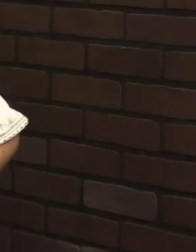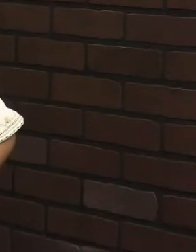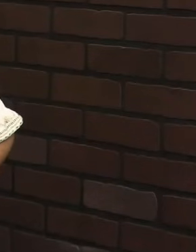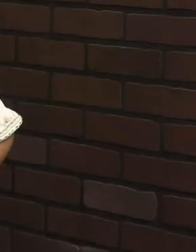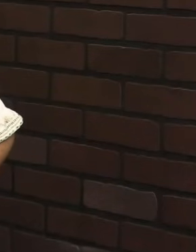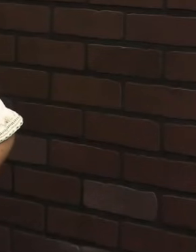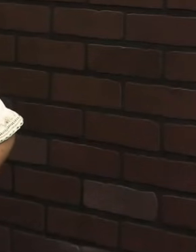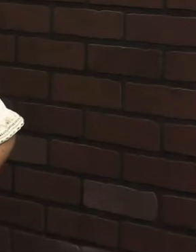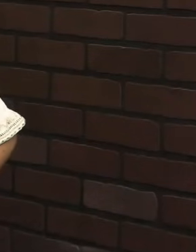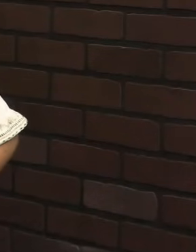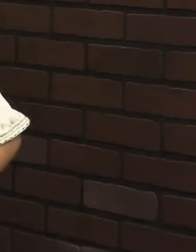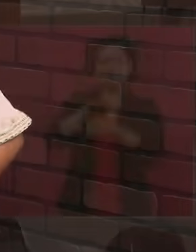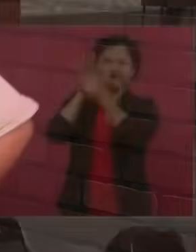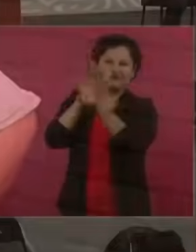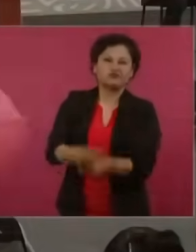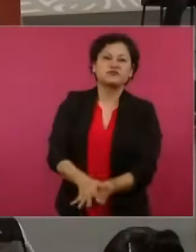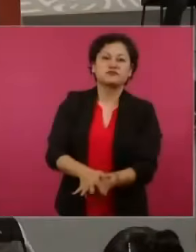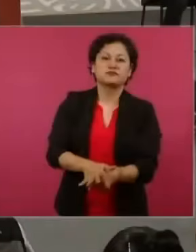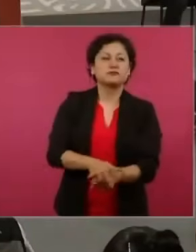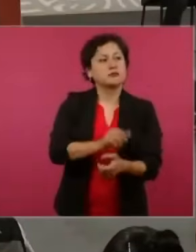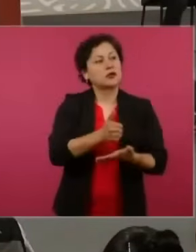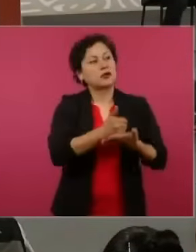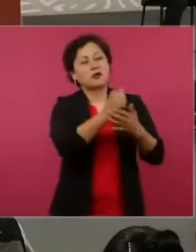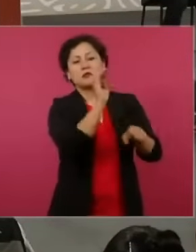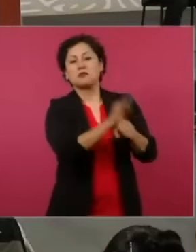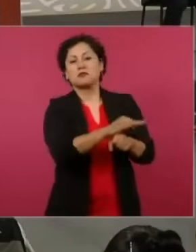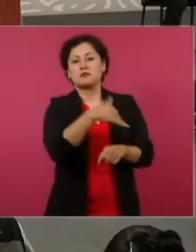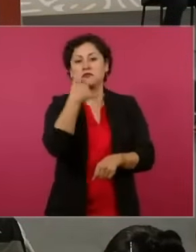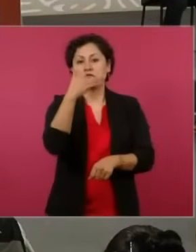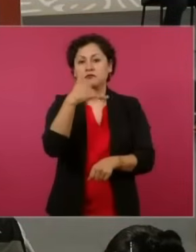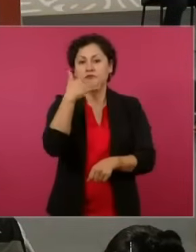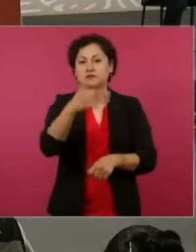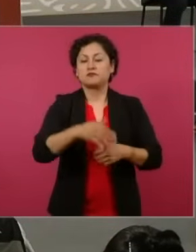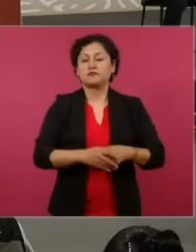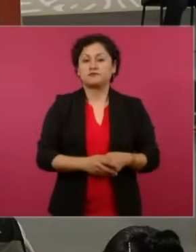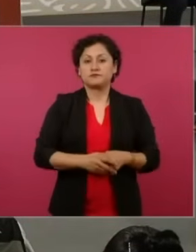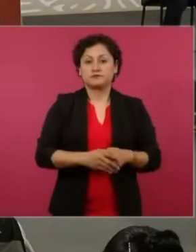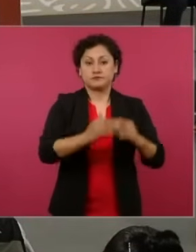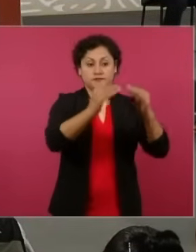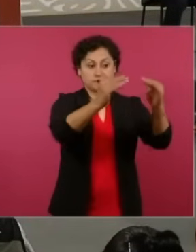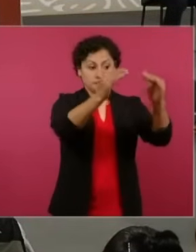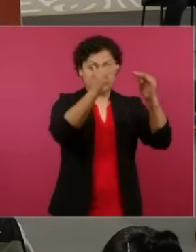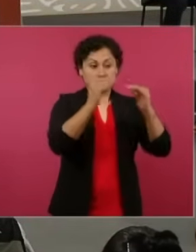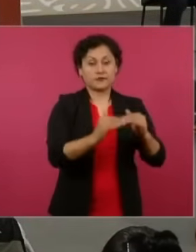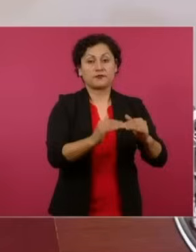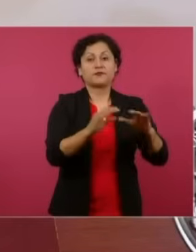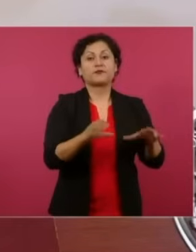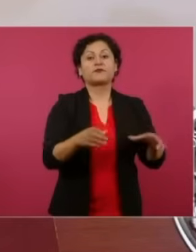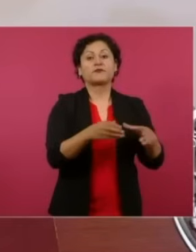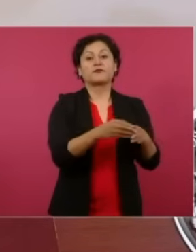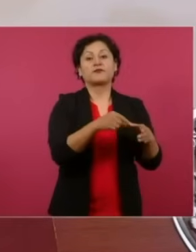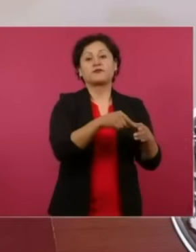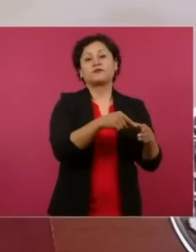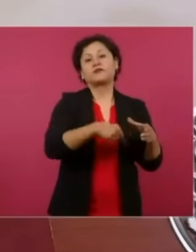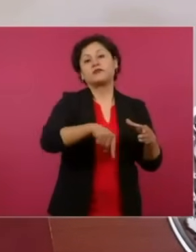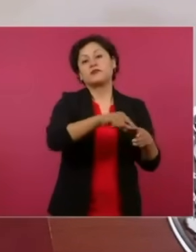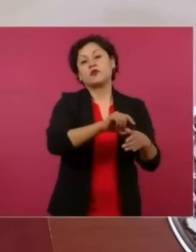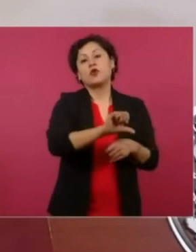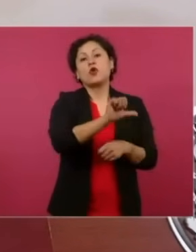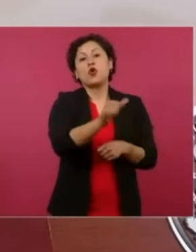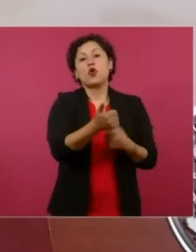del presidente López Obrador. Y luego hay otro grupo que son los pseudo intelectuales,